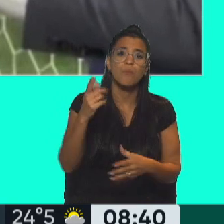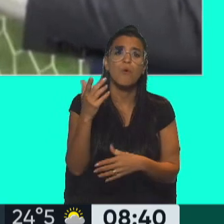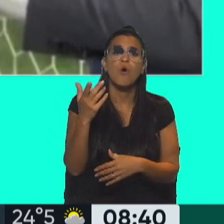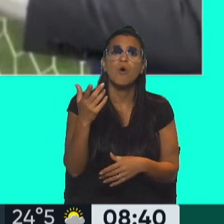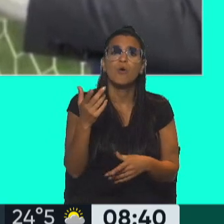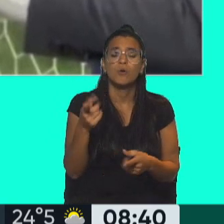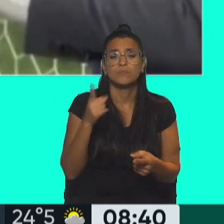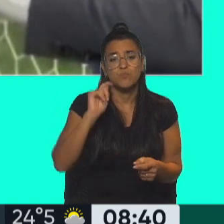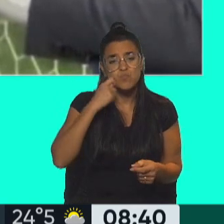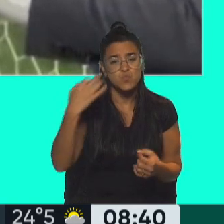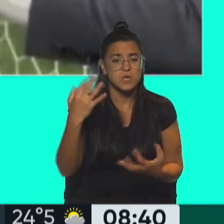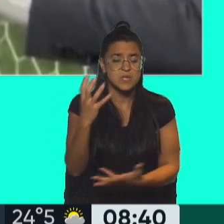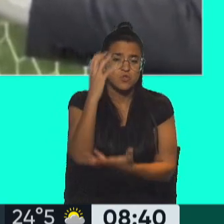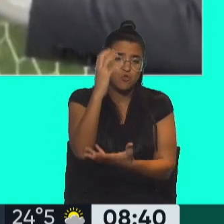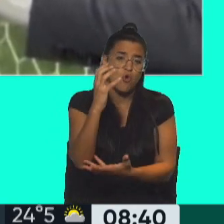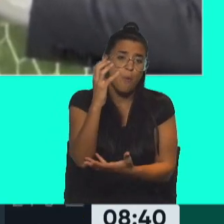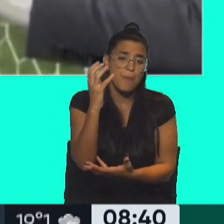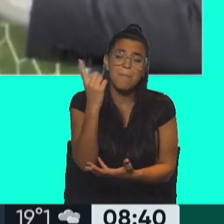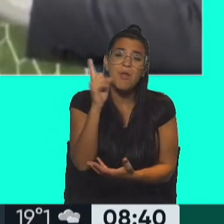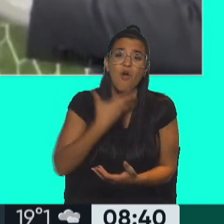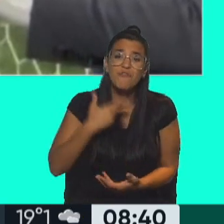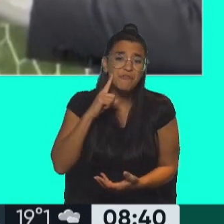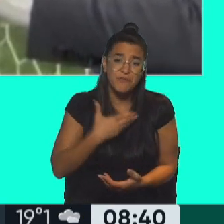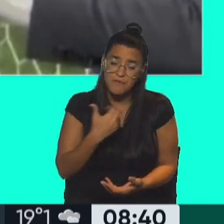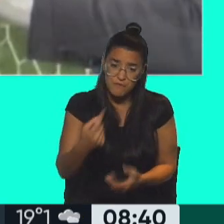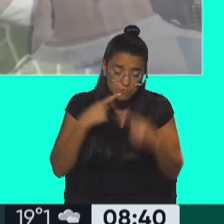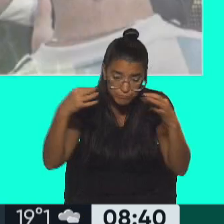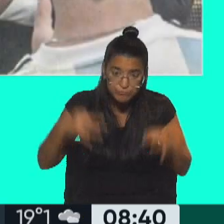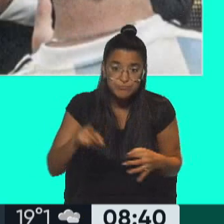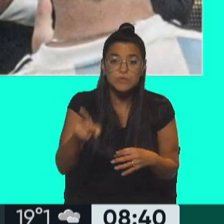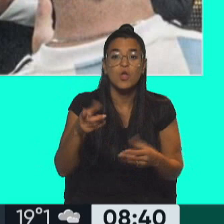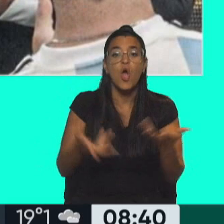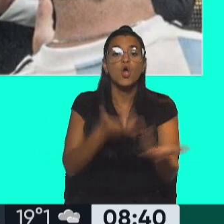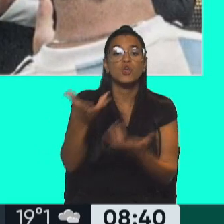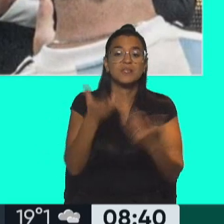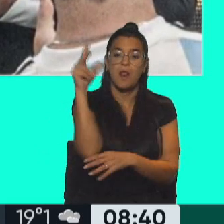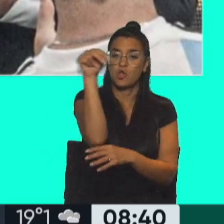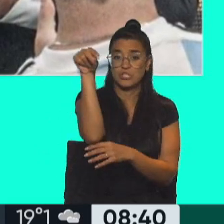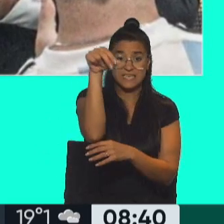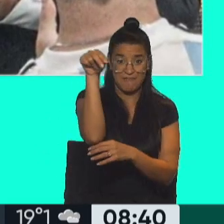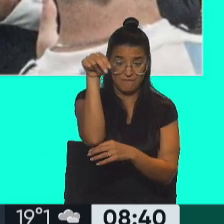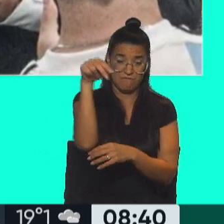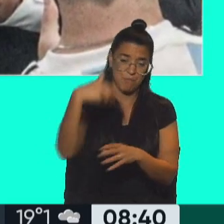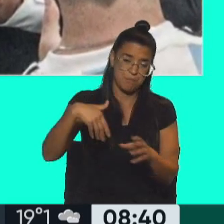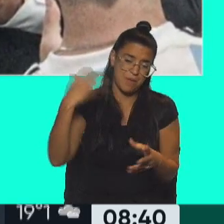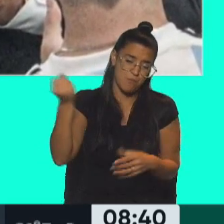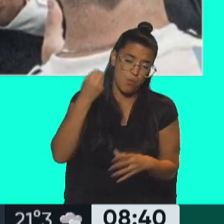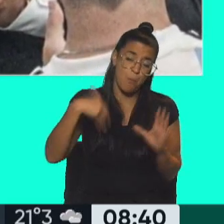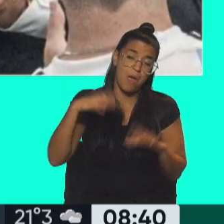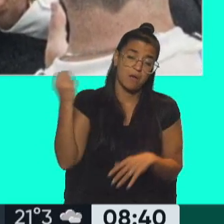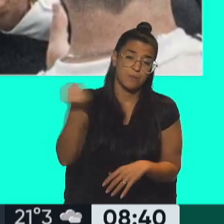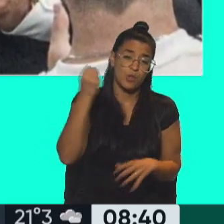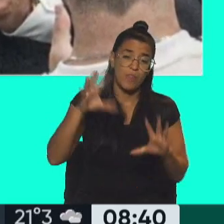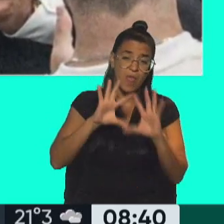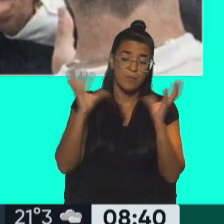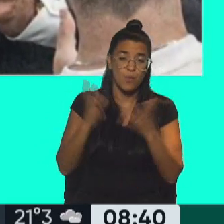Exacto. Linda, hermosa la Copa del Mundo. Pero bueno, FIFA, lo concreto, que este cocinero, el chef más importante, si se quiere, o uno de los más importantes del